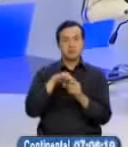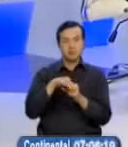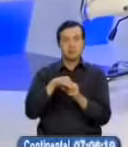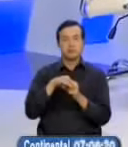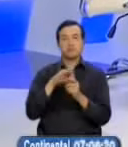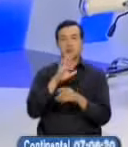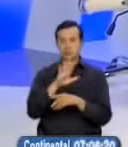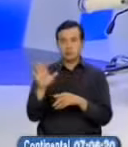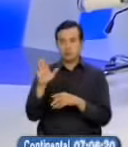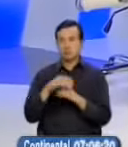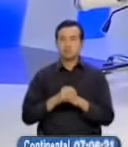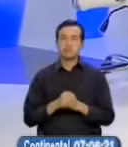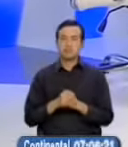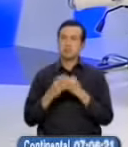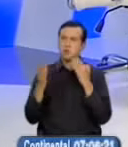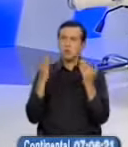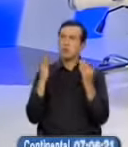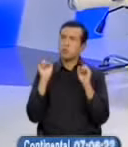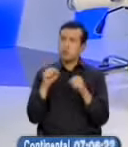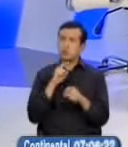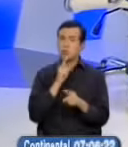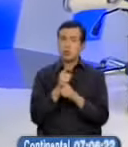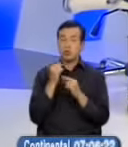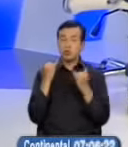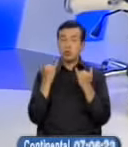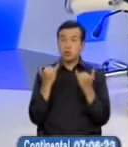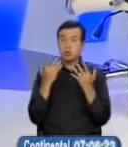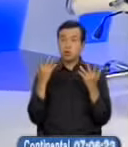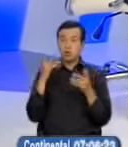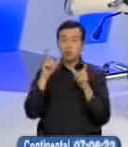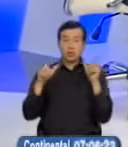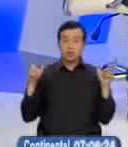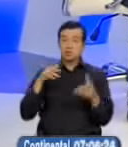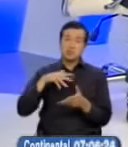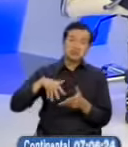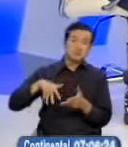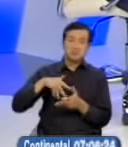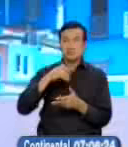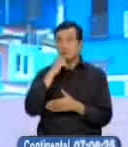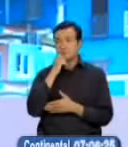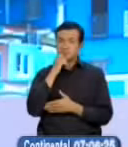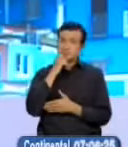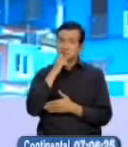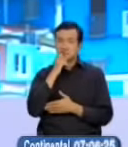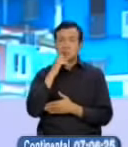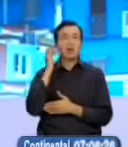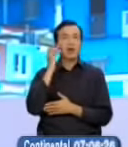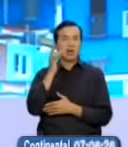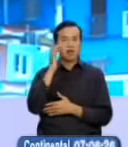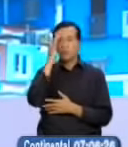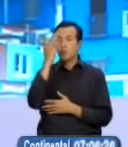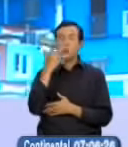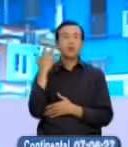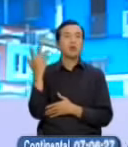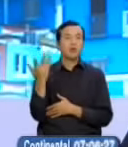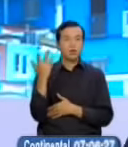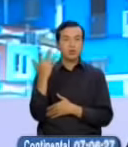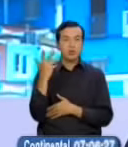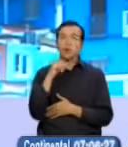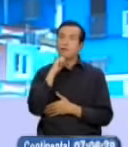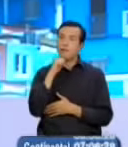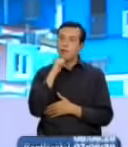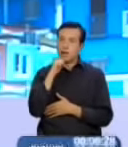en esa medida comparable, sí, este nivel de indecisión es atípico porque, no obstante que